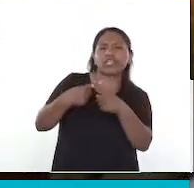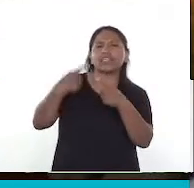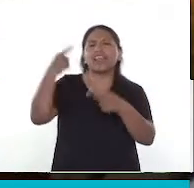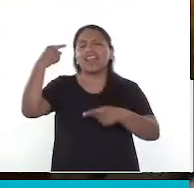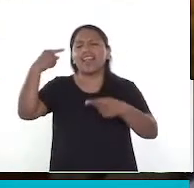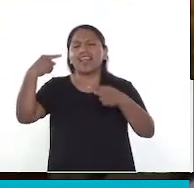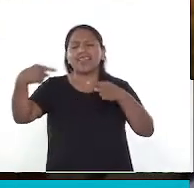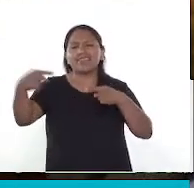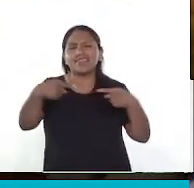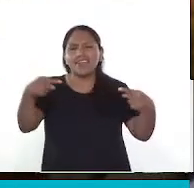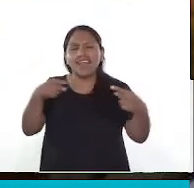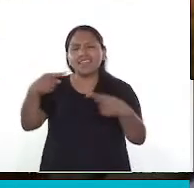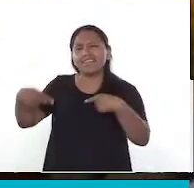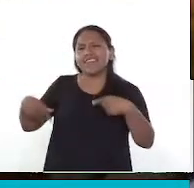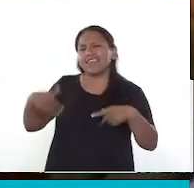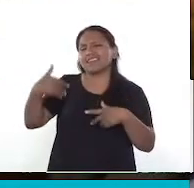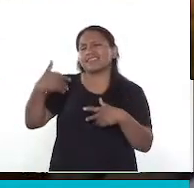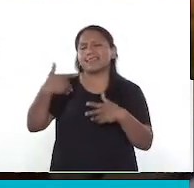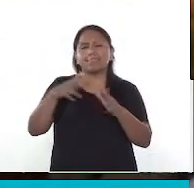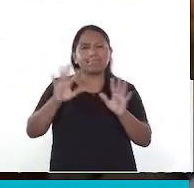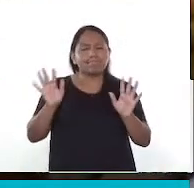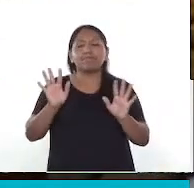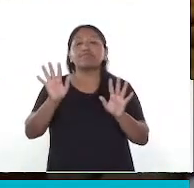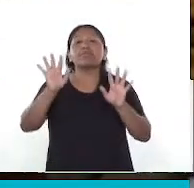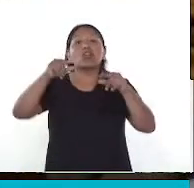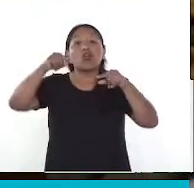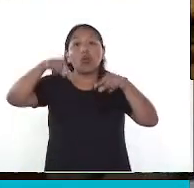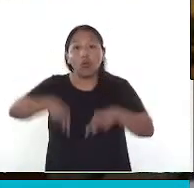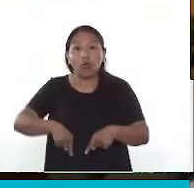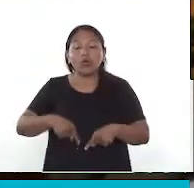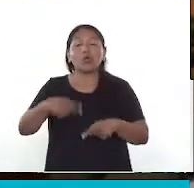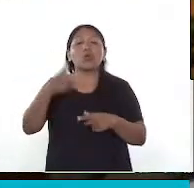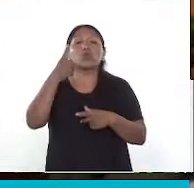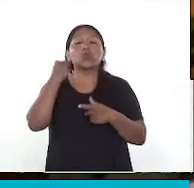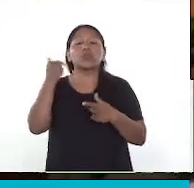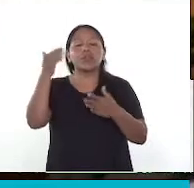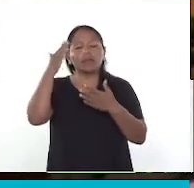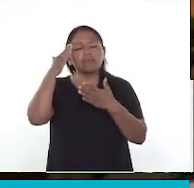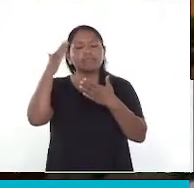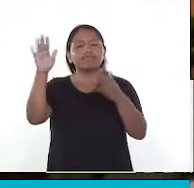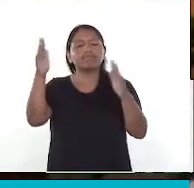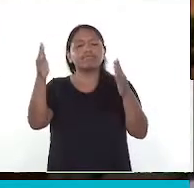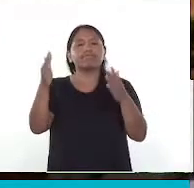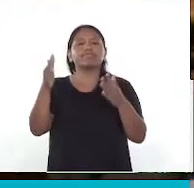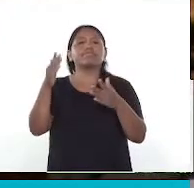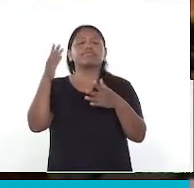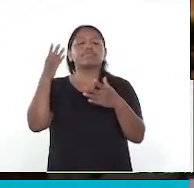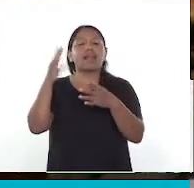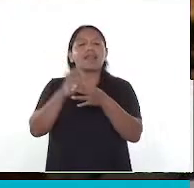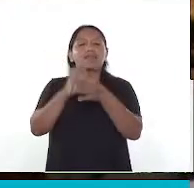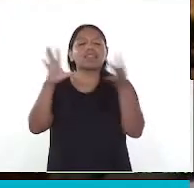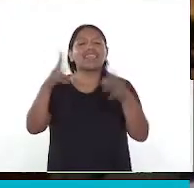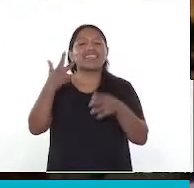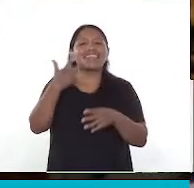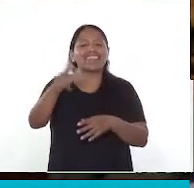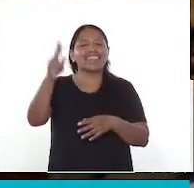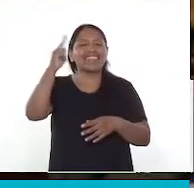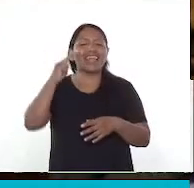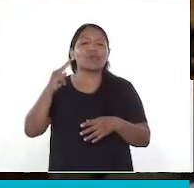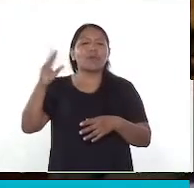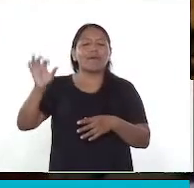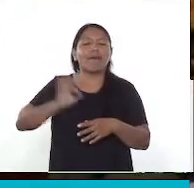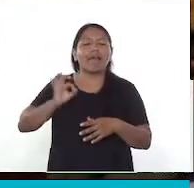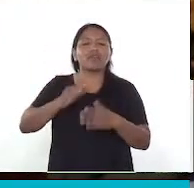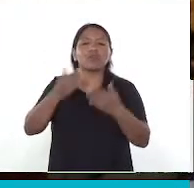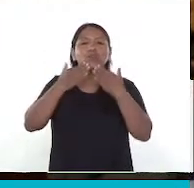diferencias de visión del país que tenemos pero hoy es un día para celebrar la democracia que lleva 39 años gracias a